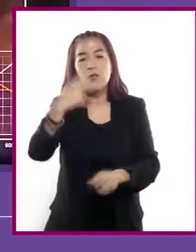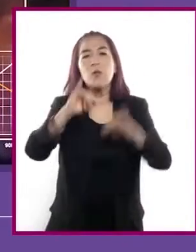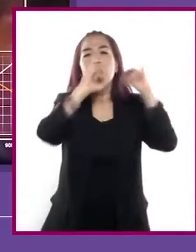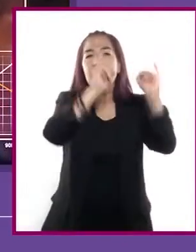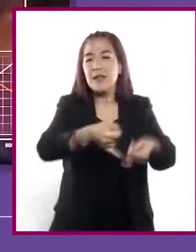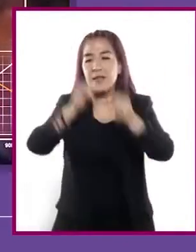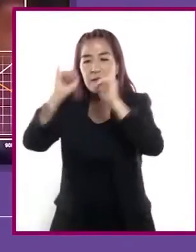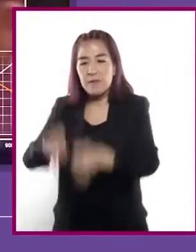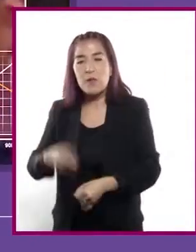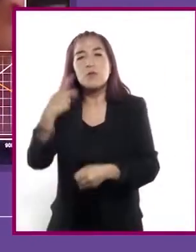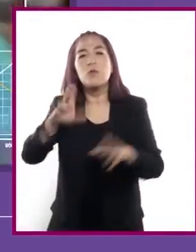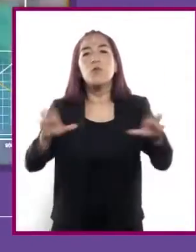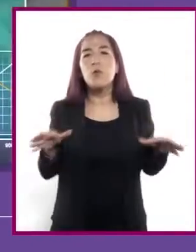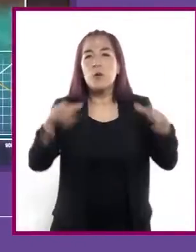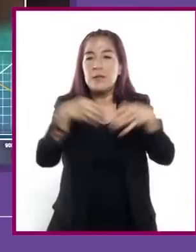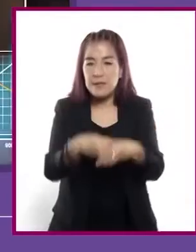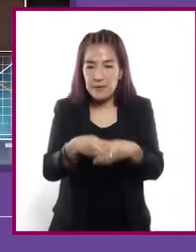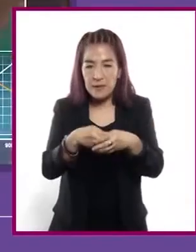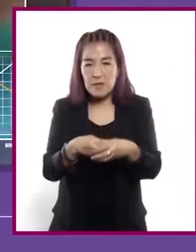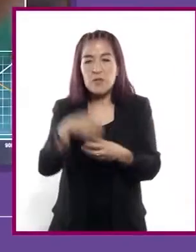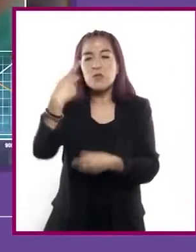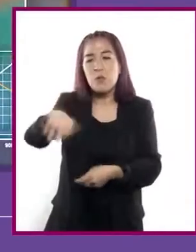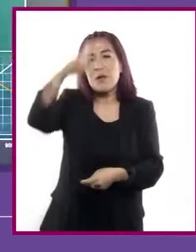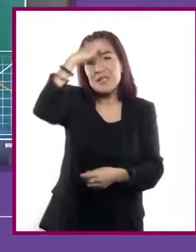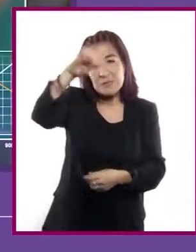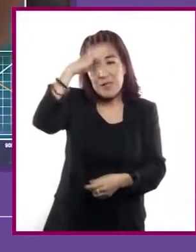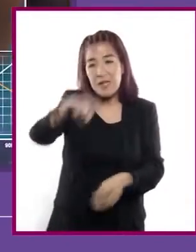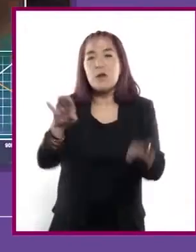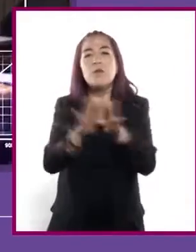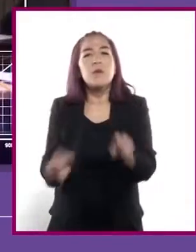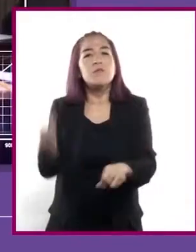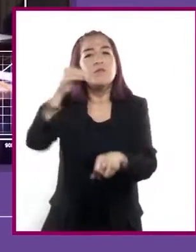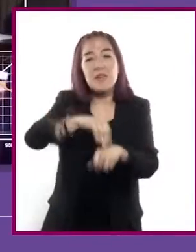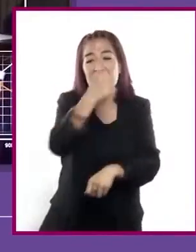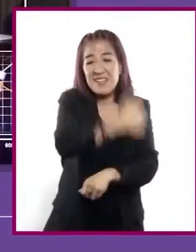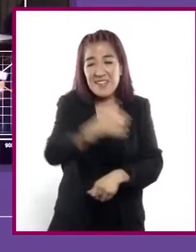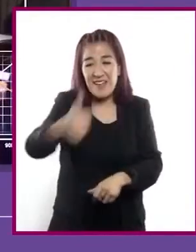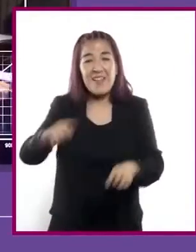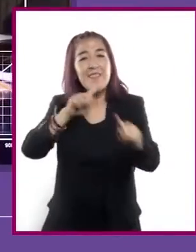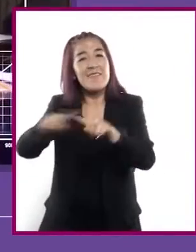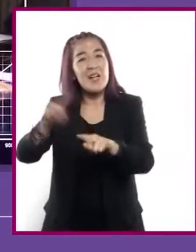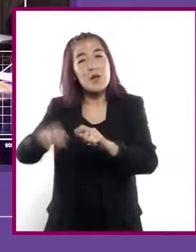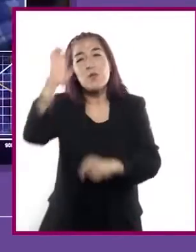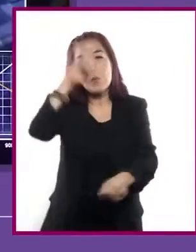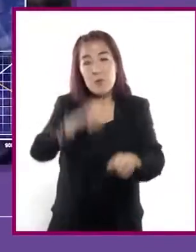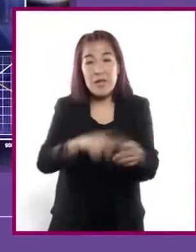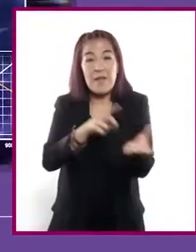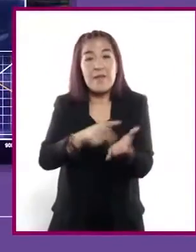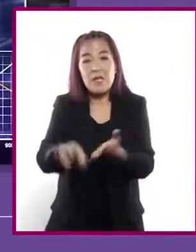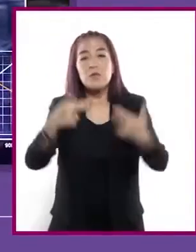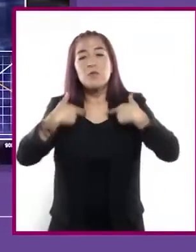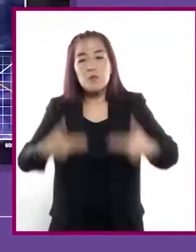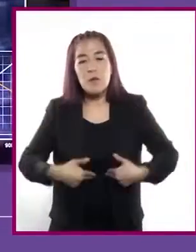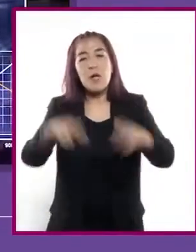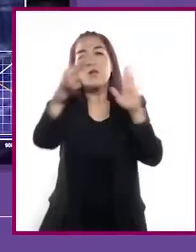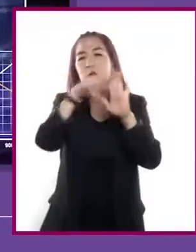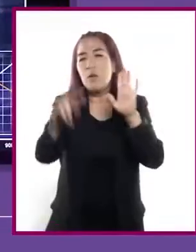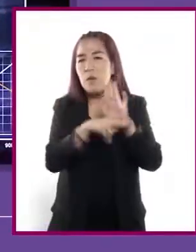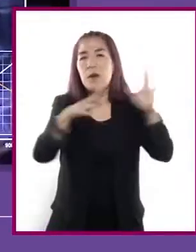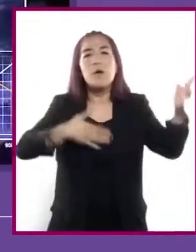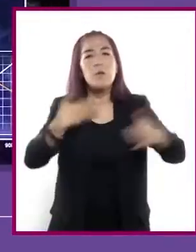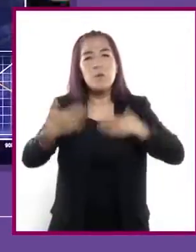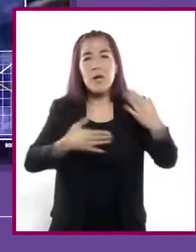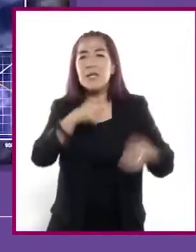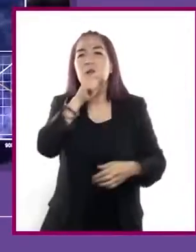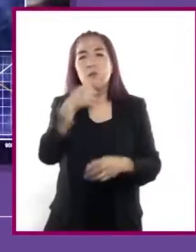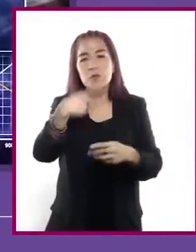identidad individual y colectiva, los saberes y aportaciones de cada cultura, los derechos humanos, las normas de convivencia y